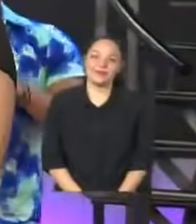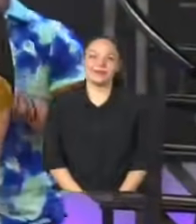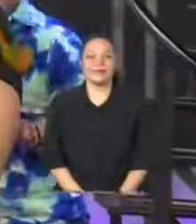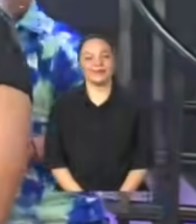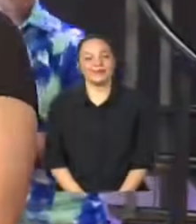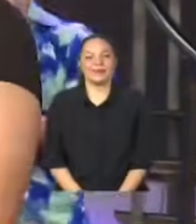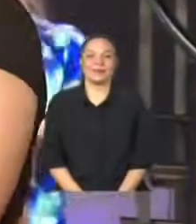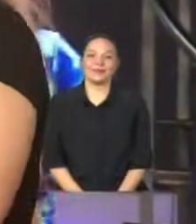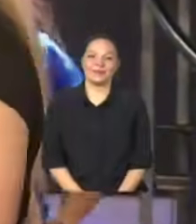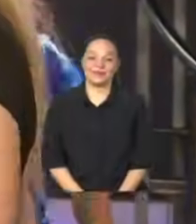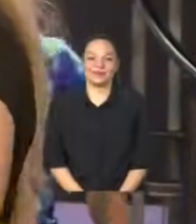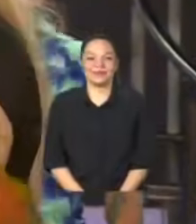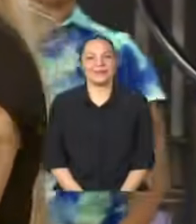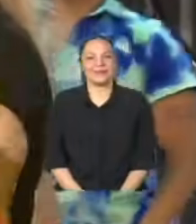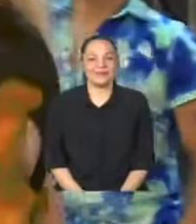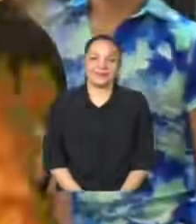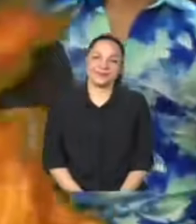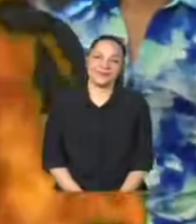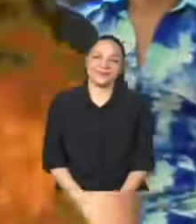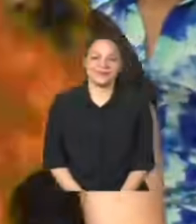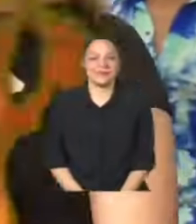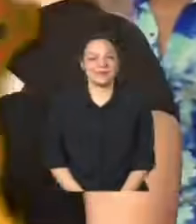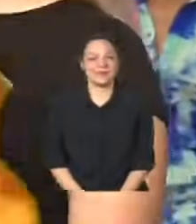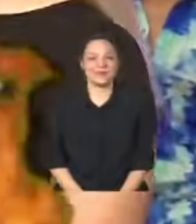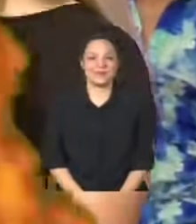de televisión, ¿cuánto tiempo va a durar esta relación?